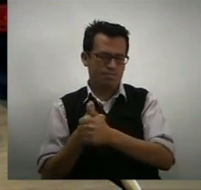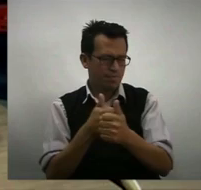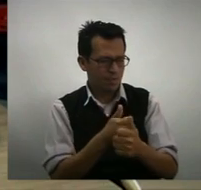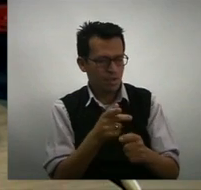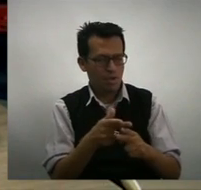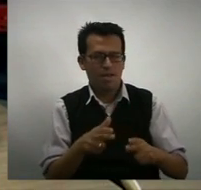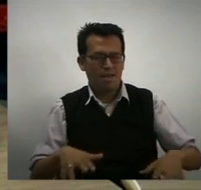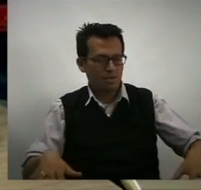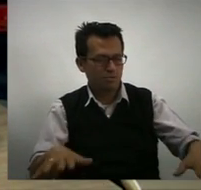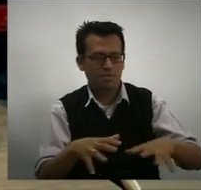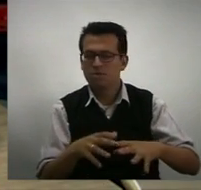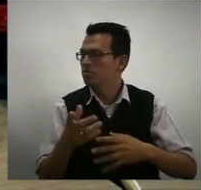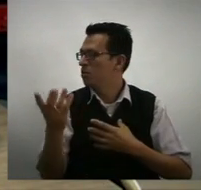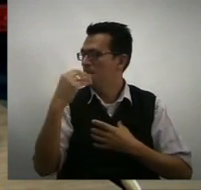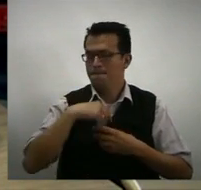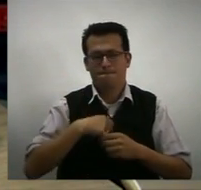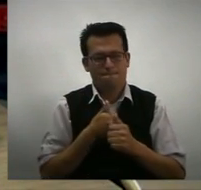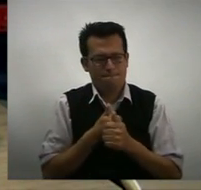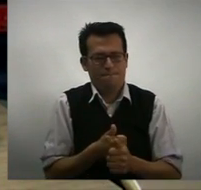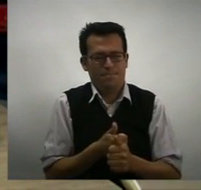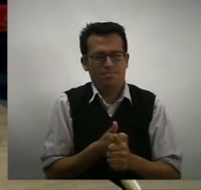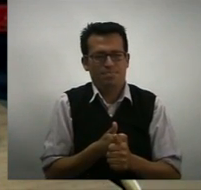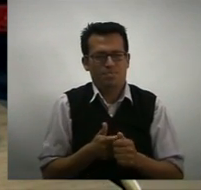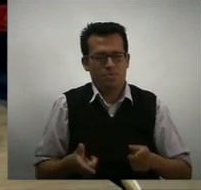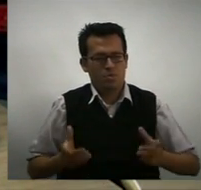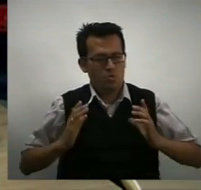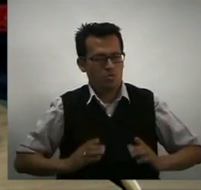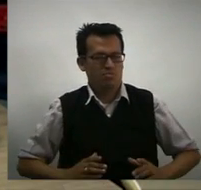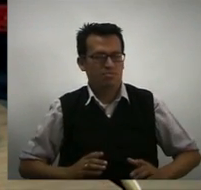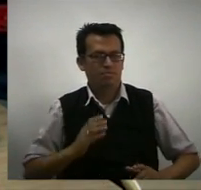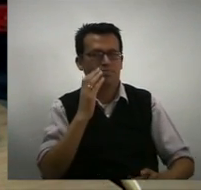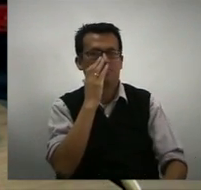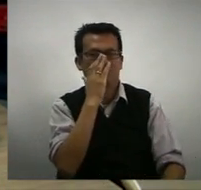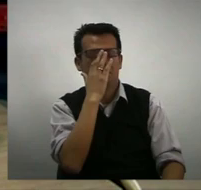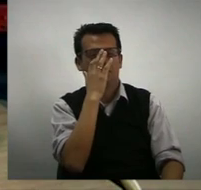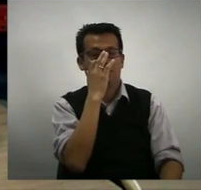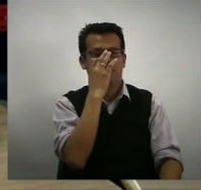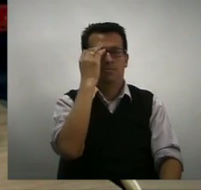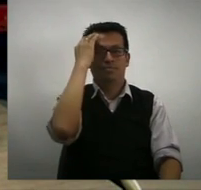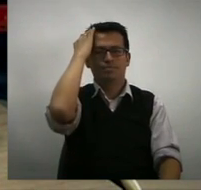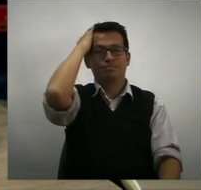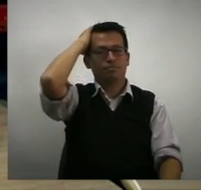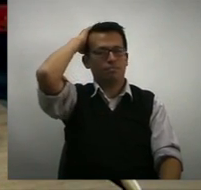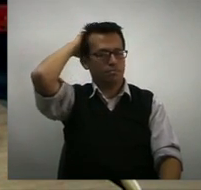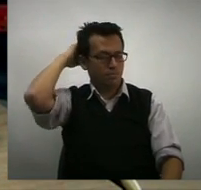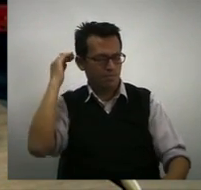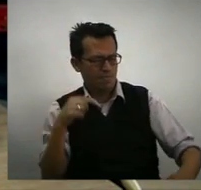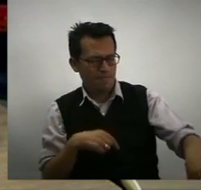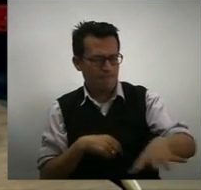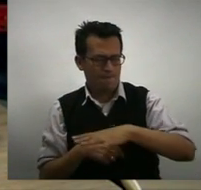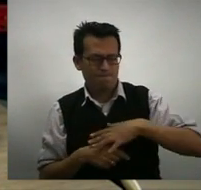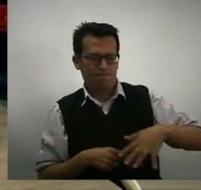Un espacio sin lugar que se funda con la aparición del cuerpo desobrado, la nueva carne, diseminado e infiel. Si